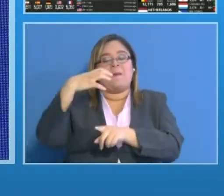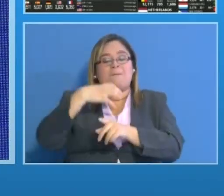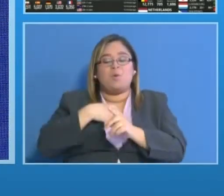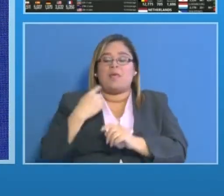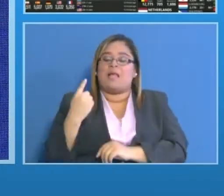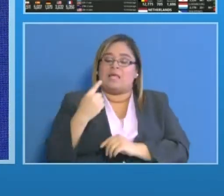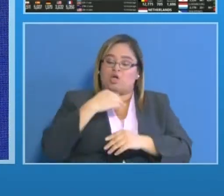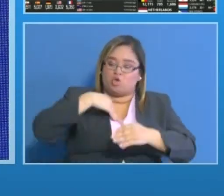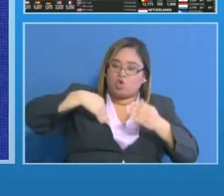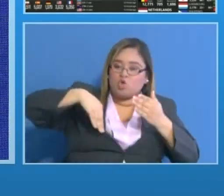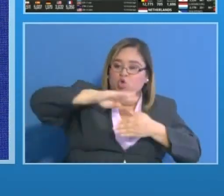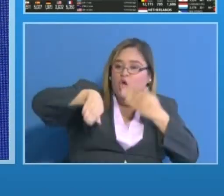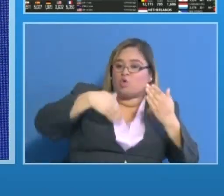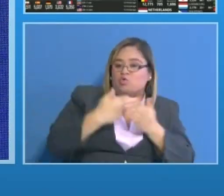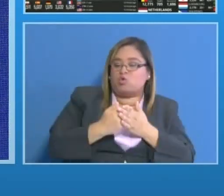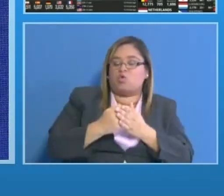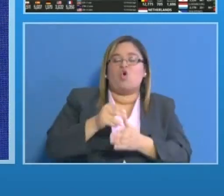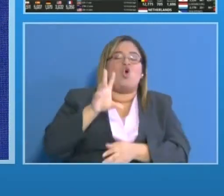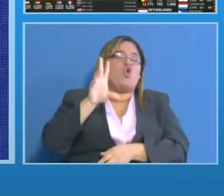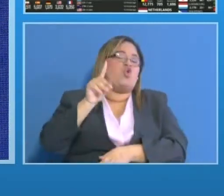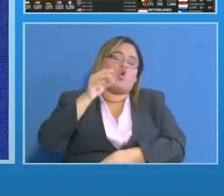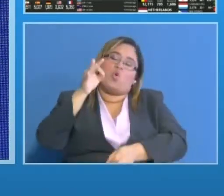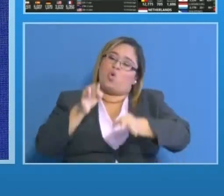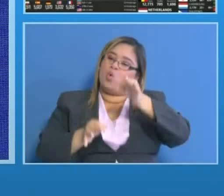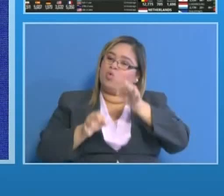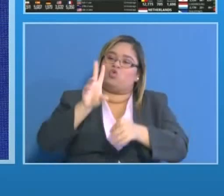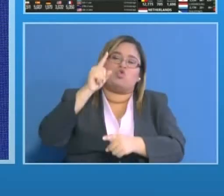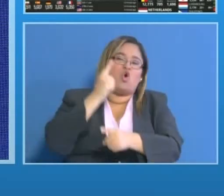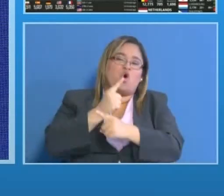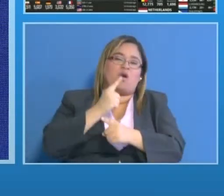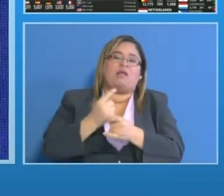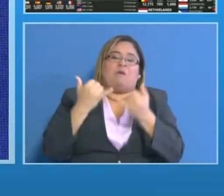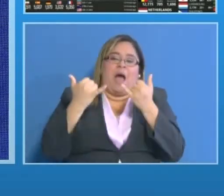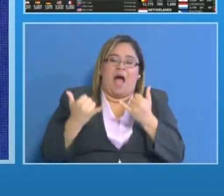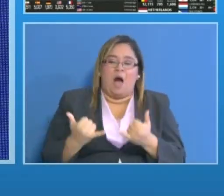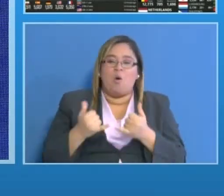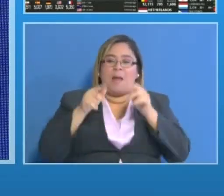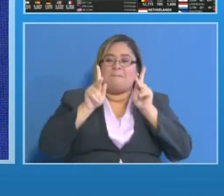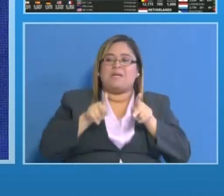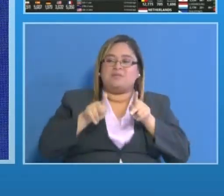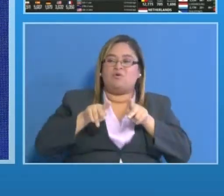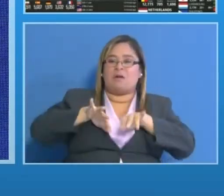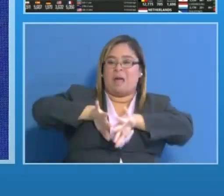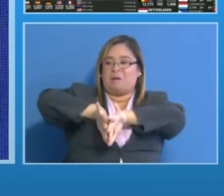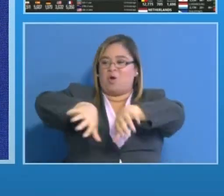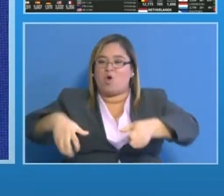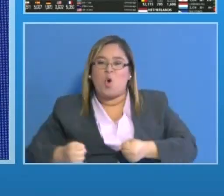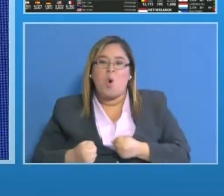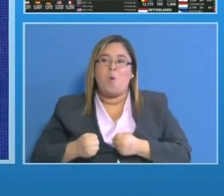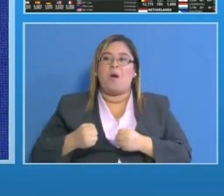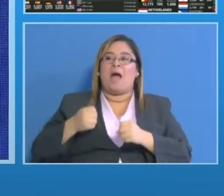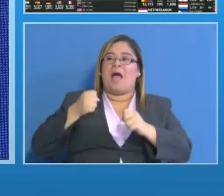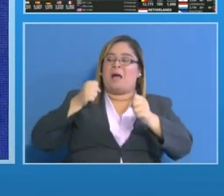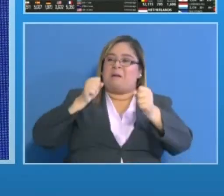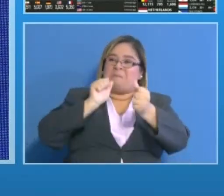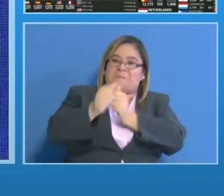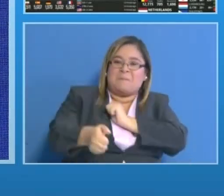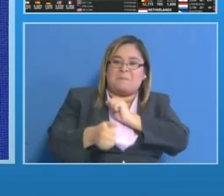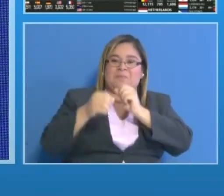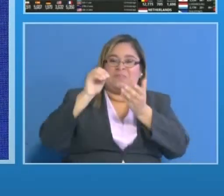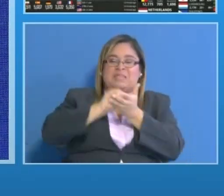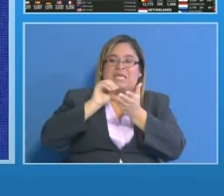ella. No es justo que ahora se le destruya con el pretexto de que hay una